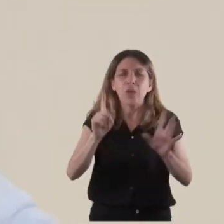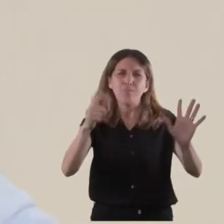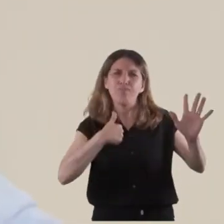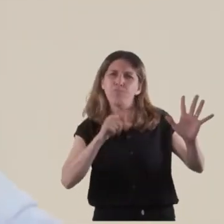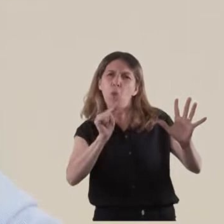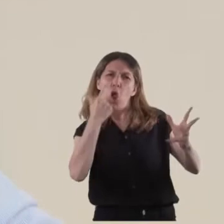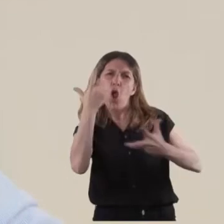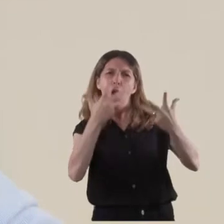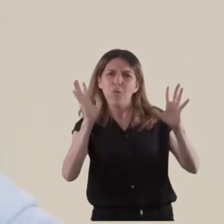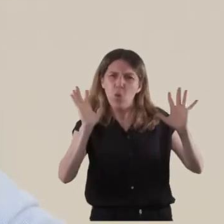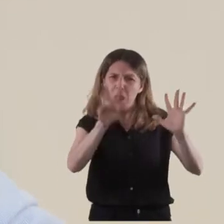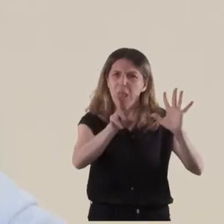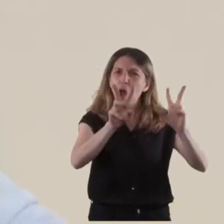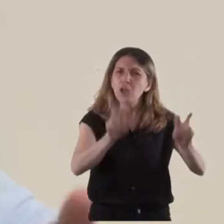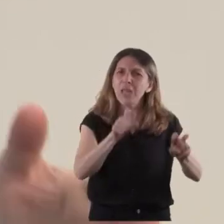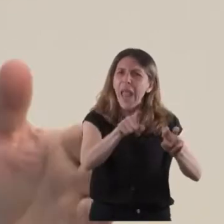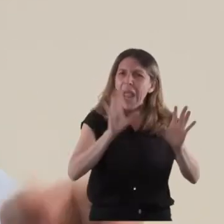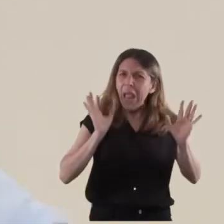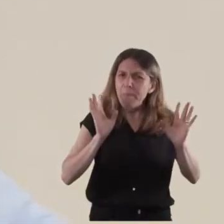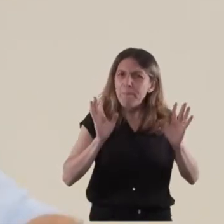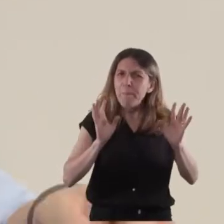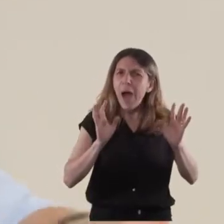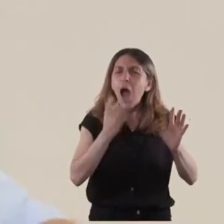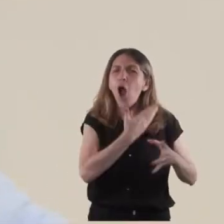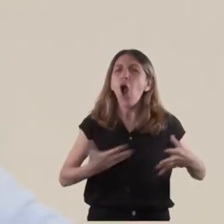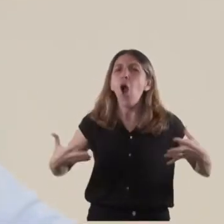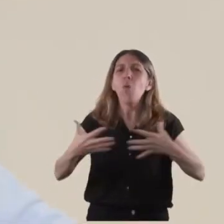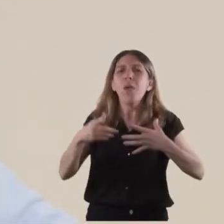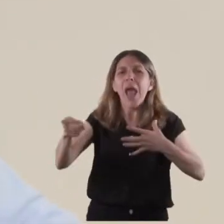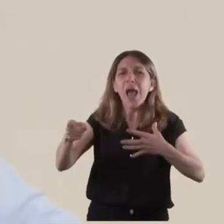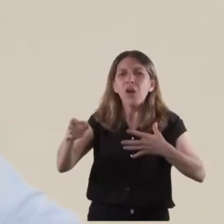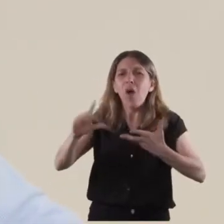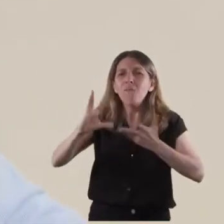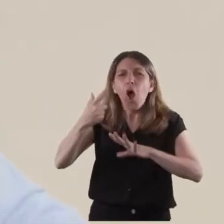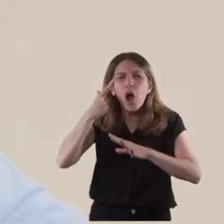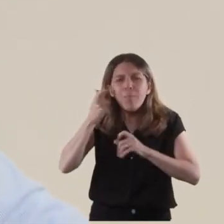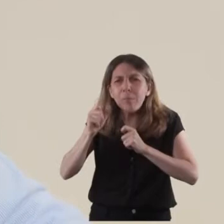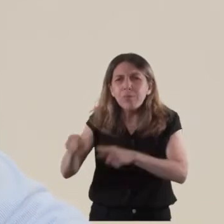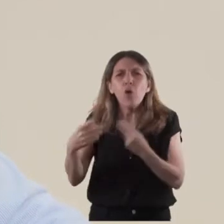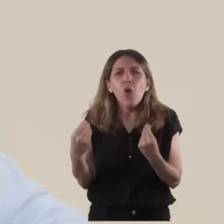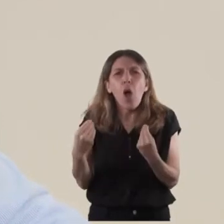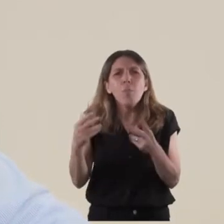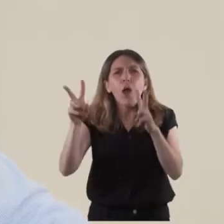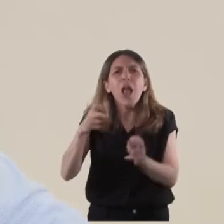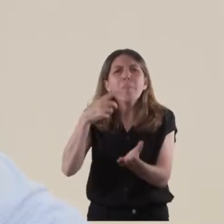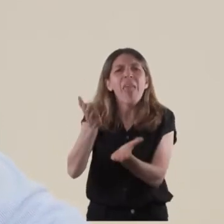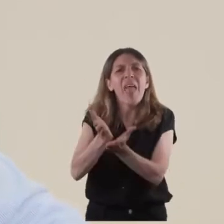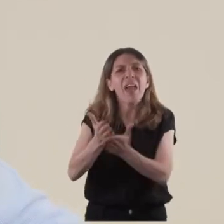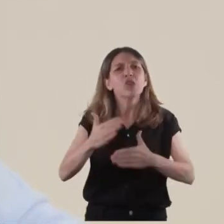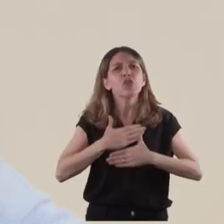poco confundido sobre la línea que tiene el gobierno de este gobierno puntualmente en materia de derechos humanos